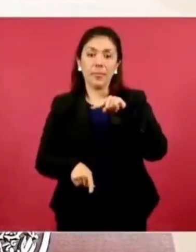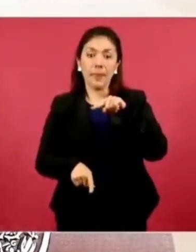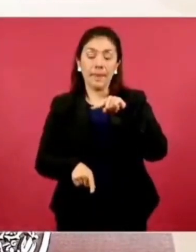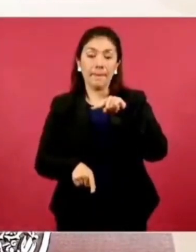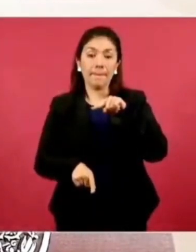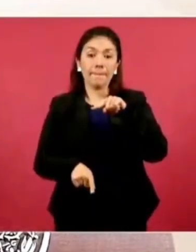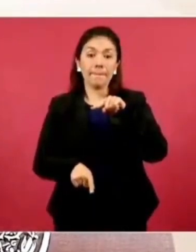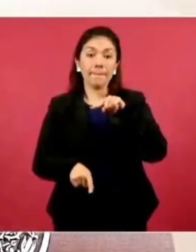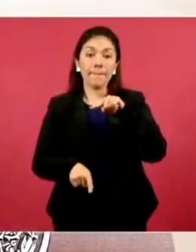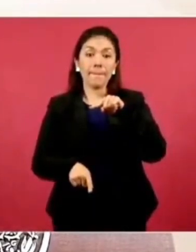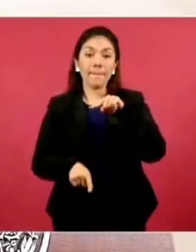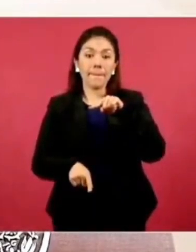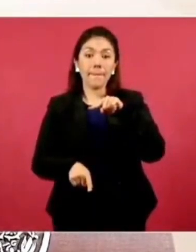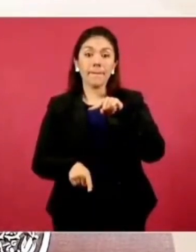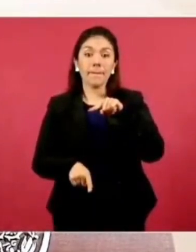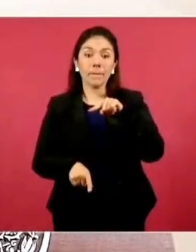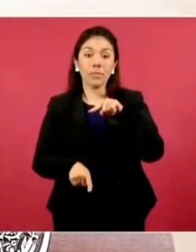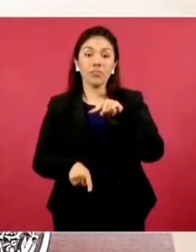Y